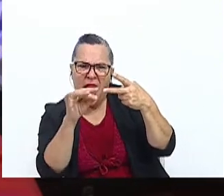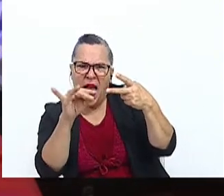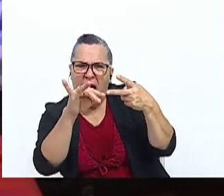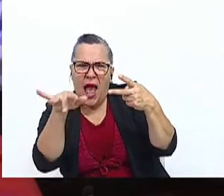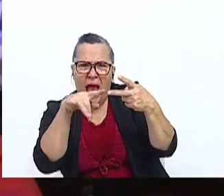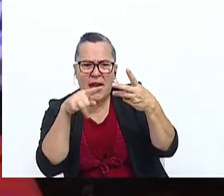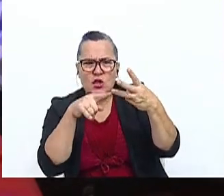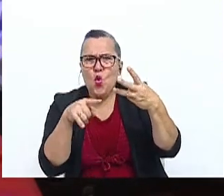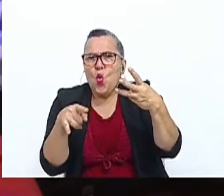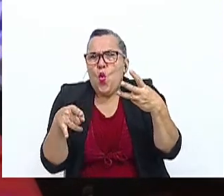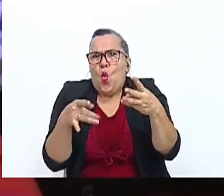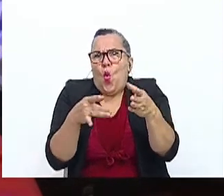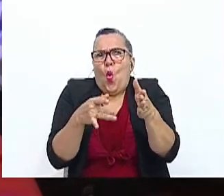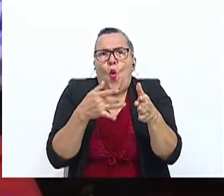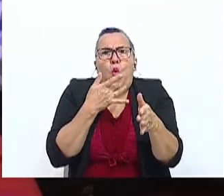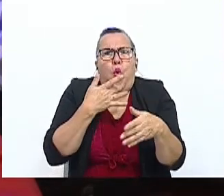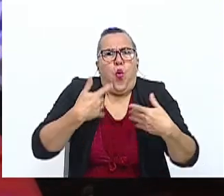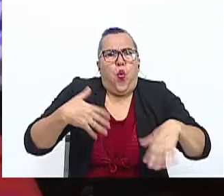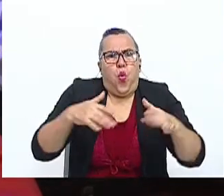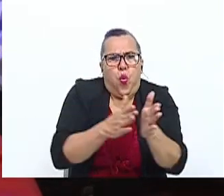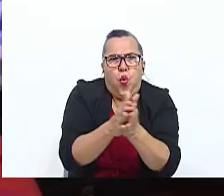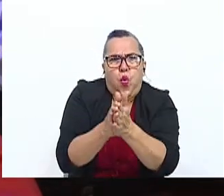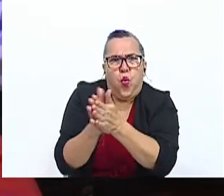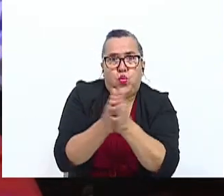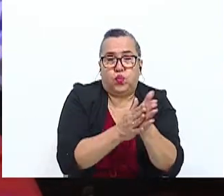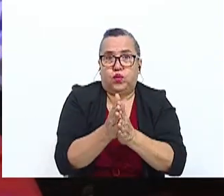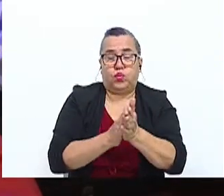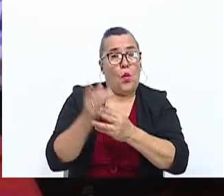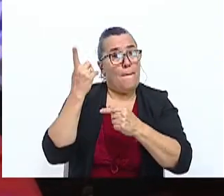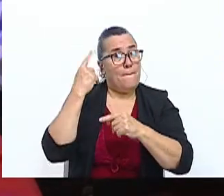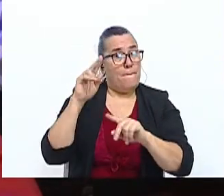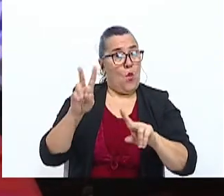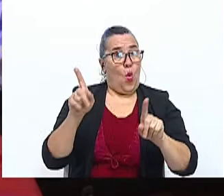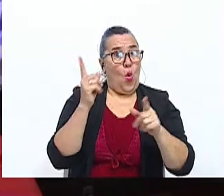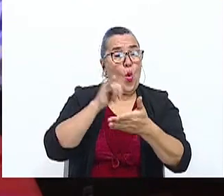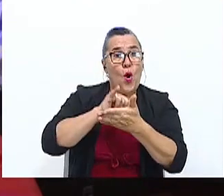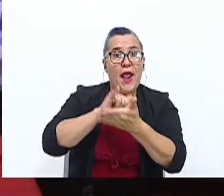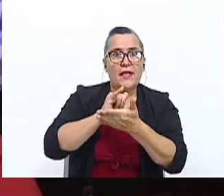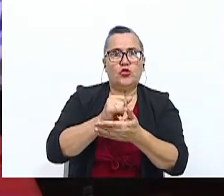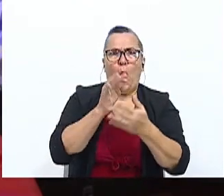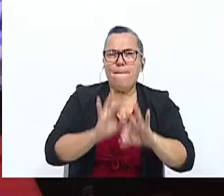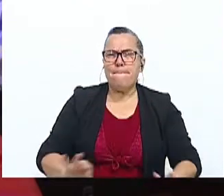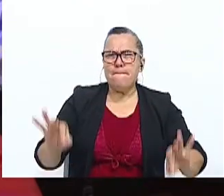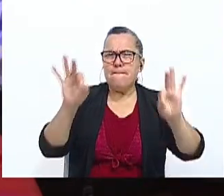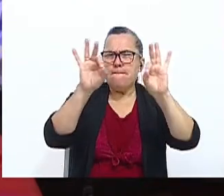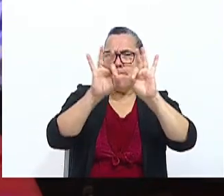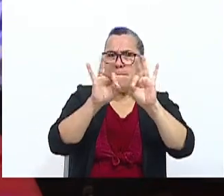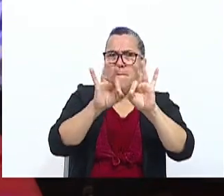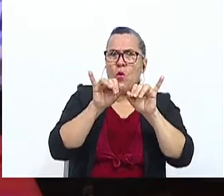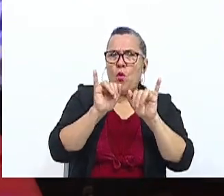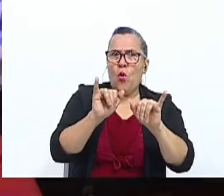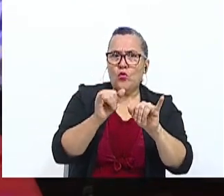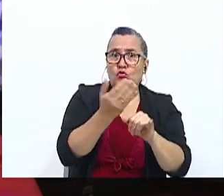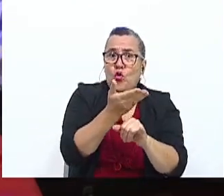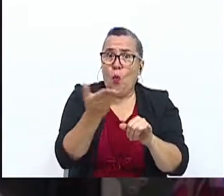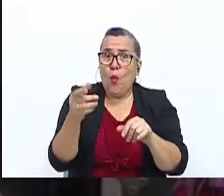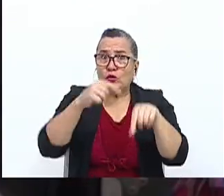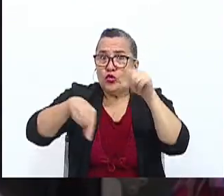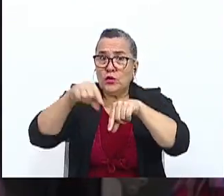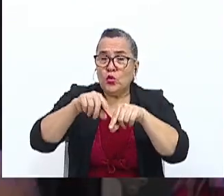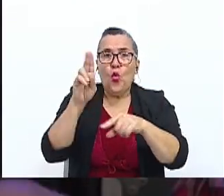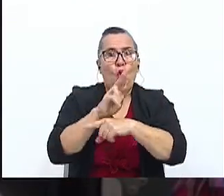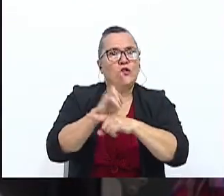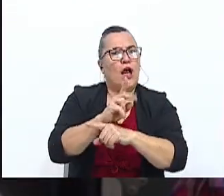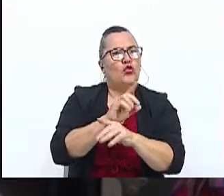toda la riqueza que tenemos. Pero justamente por lo vital de todos estos compuestos químicos es que debemos usarlos racionalmente.